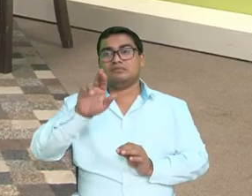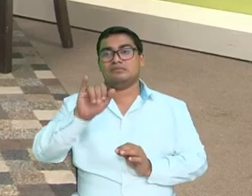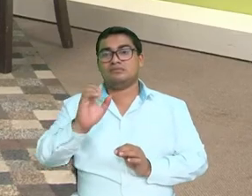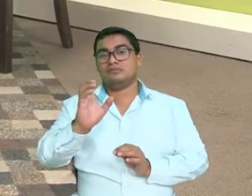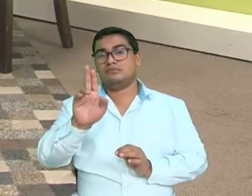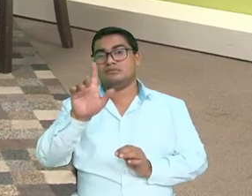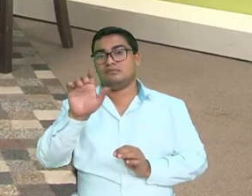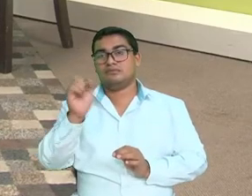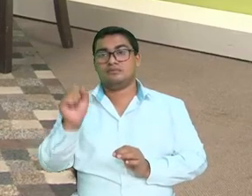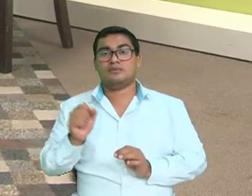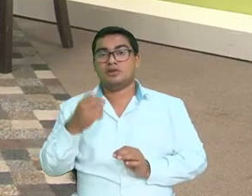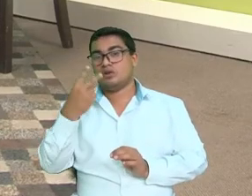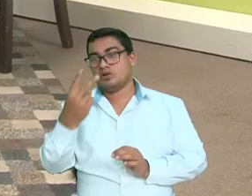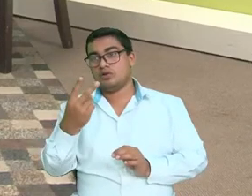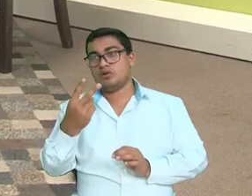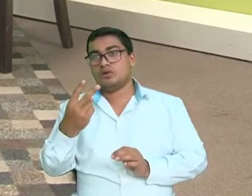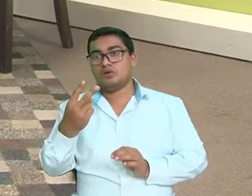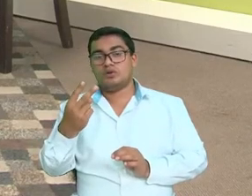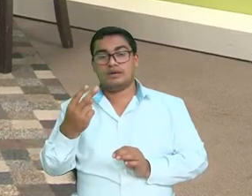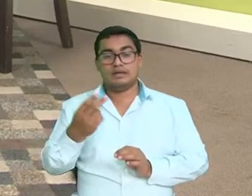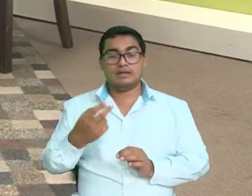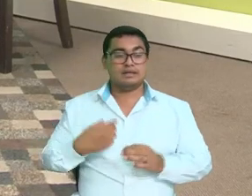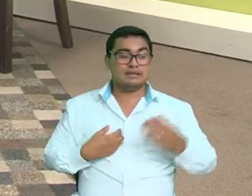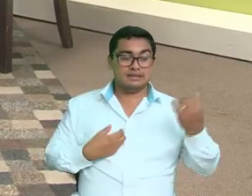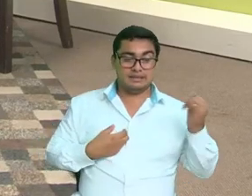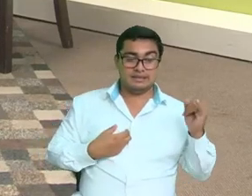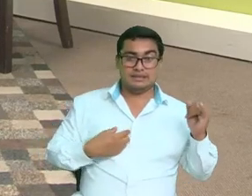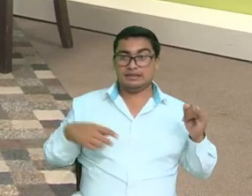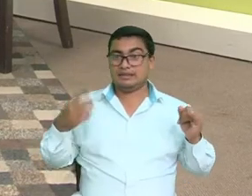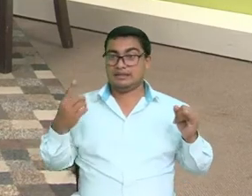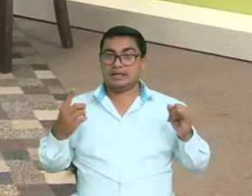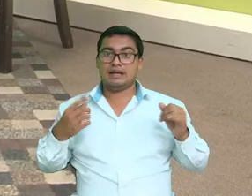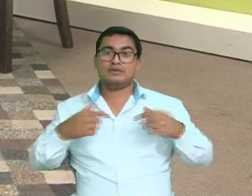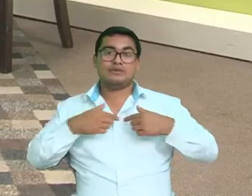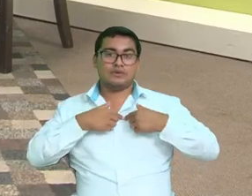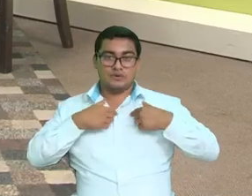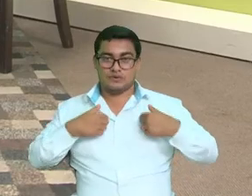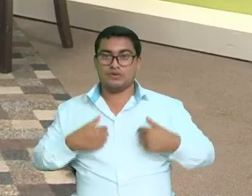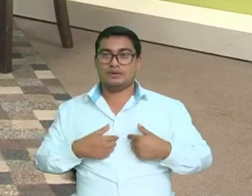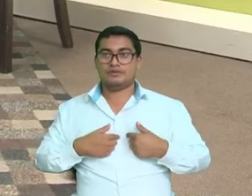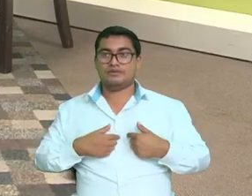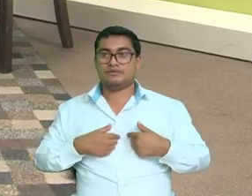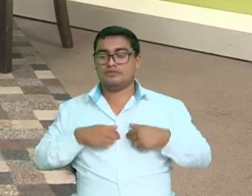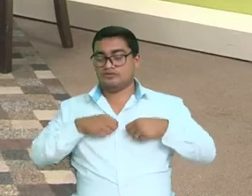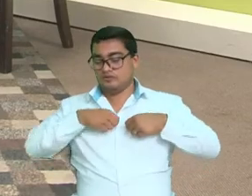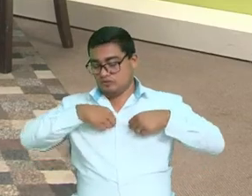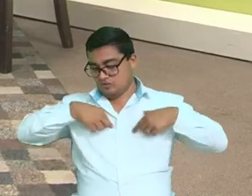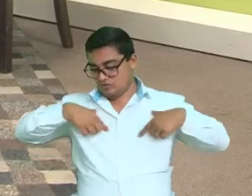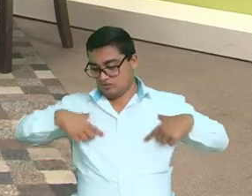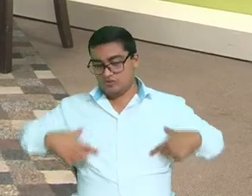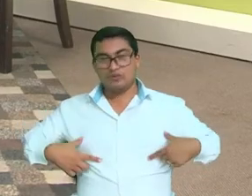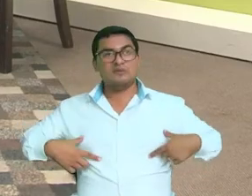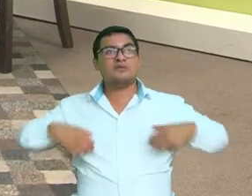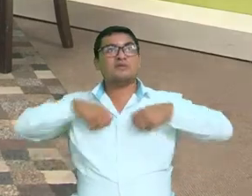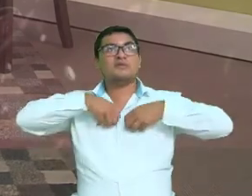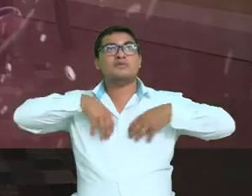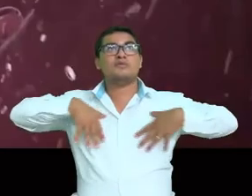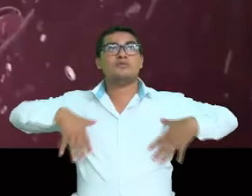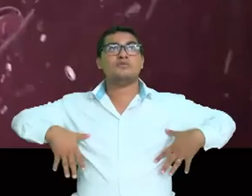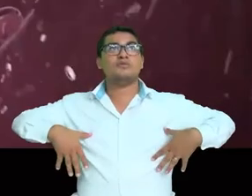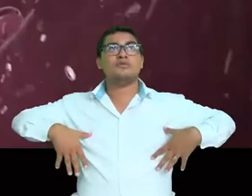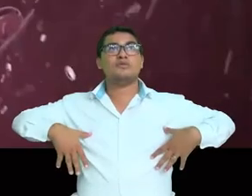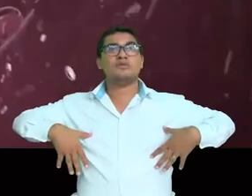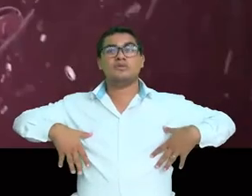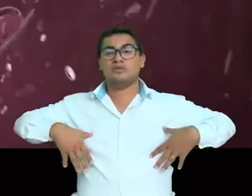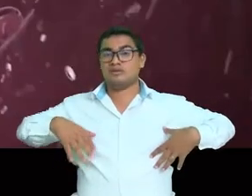nosotros tenemos dos ventrículos, que se llaman ventrículo izquierdo y ventrículo derecho. Que son como salidas, ¿no? Sí, son cámaras. El